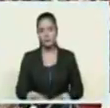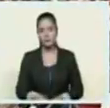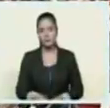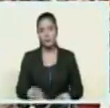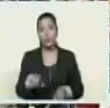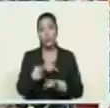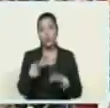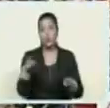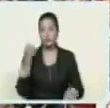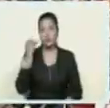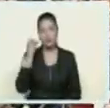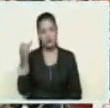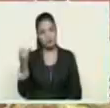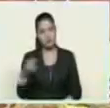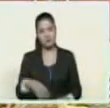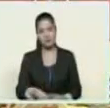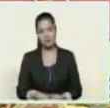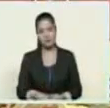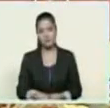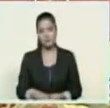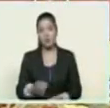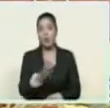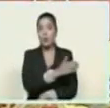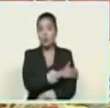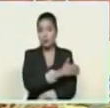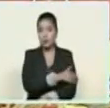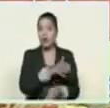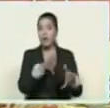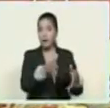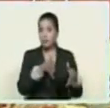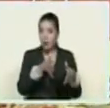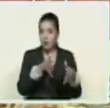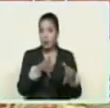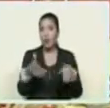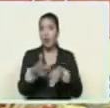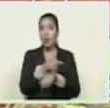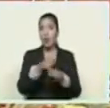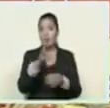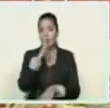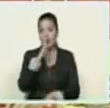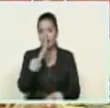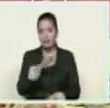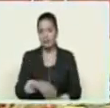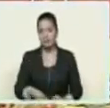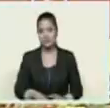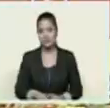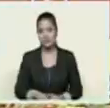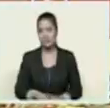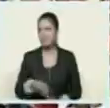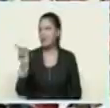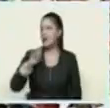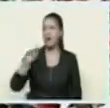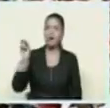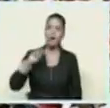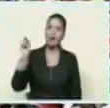ustedes se imaginan que la derecha hubiera ganado la gobernación de barinas